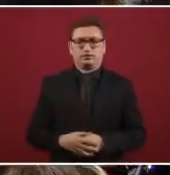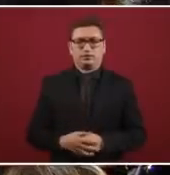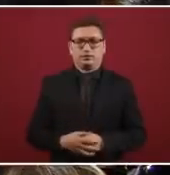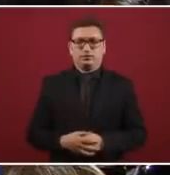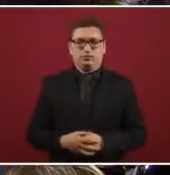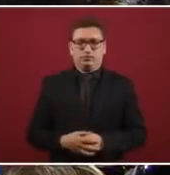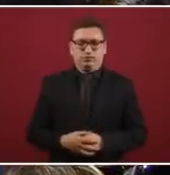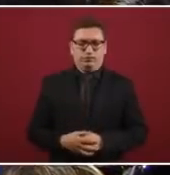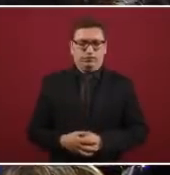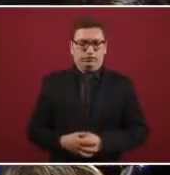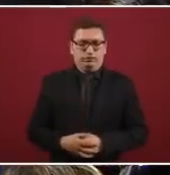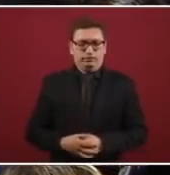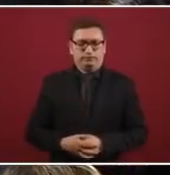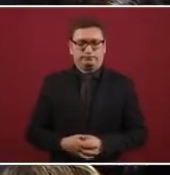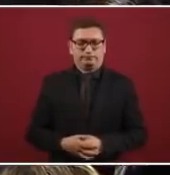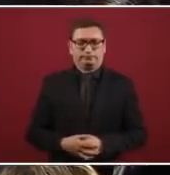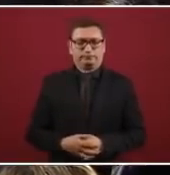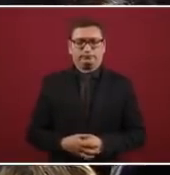de